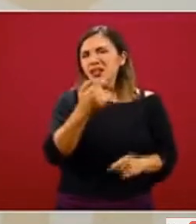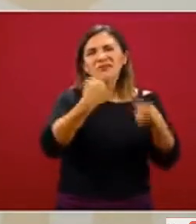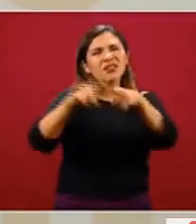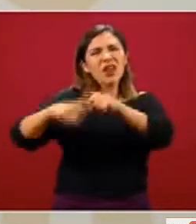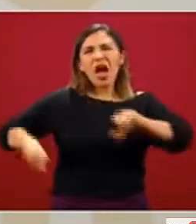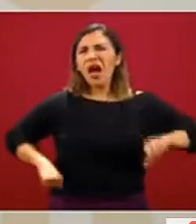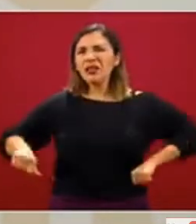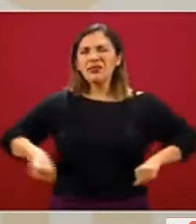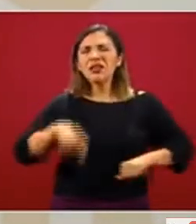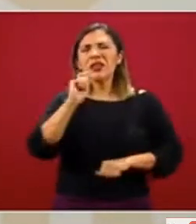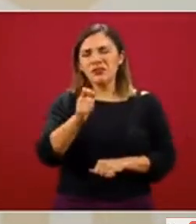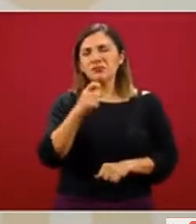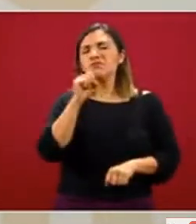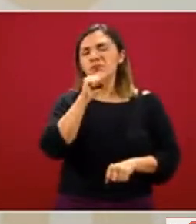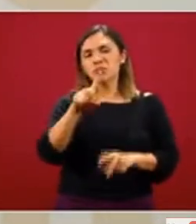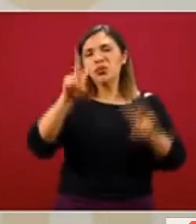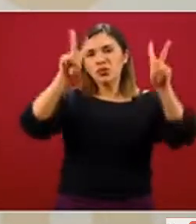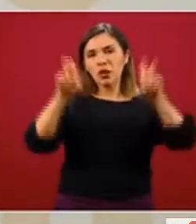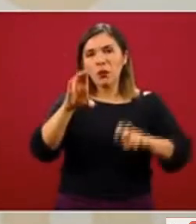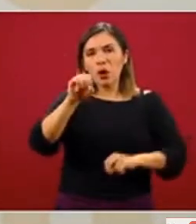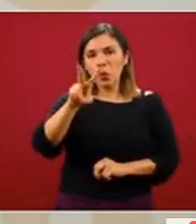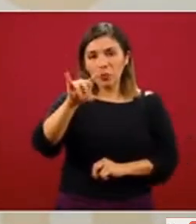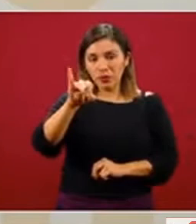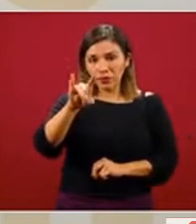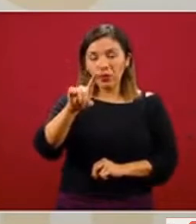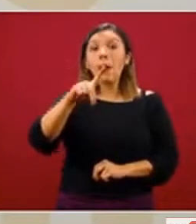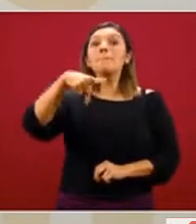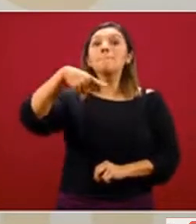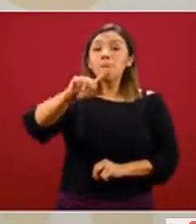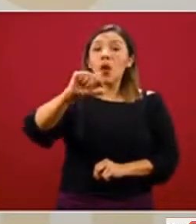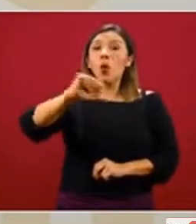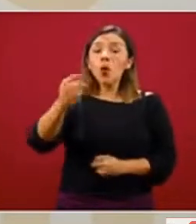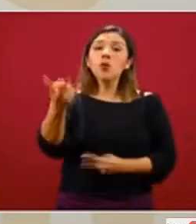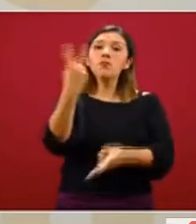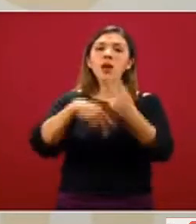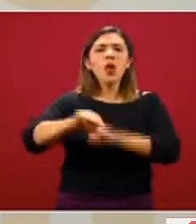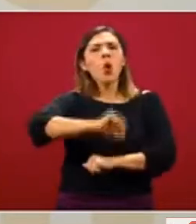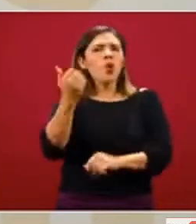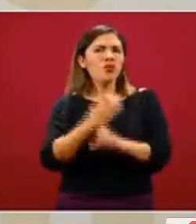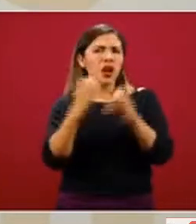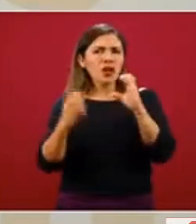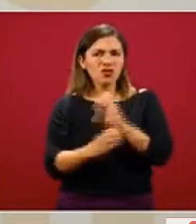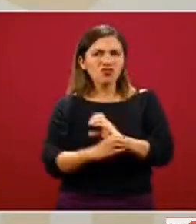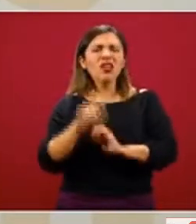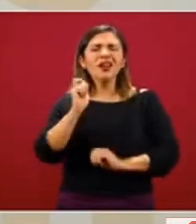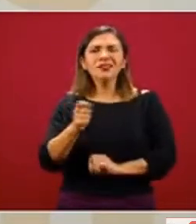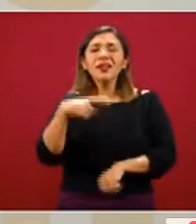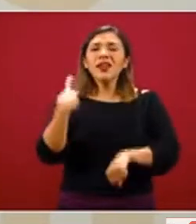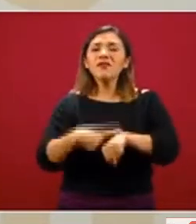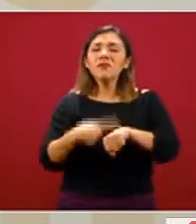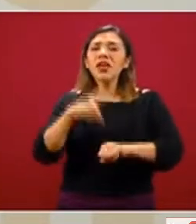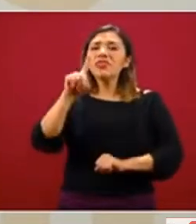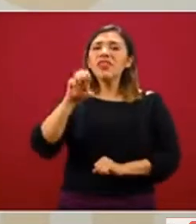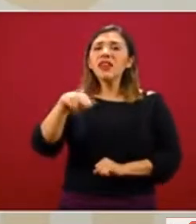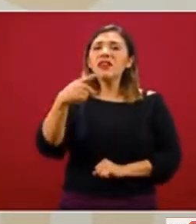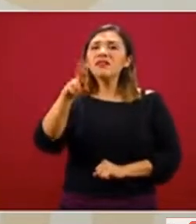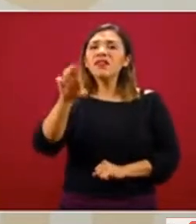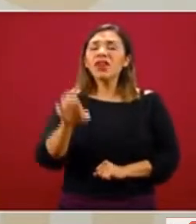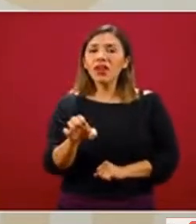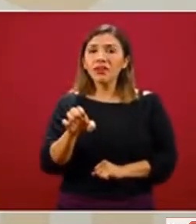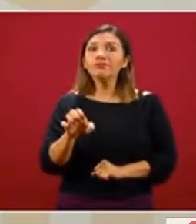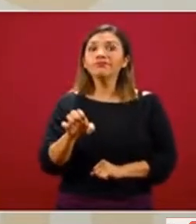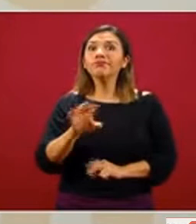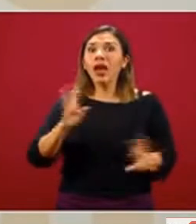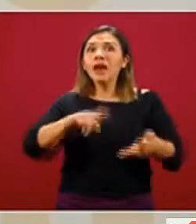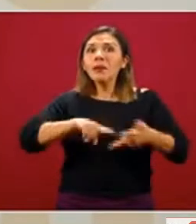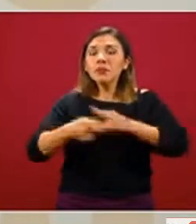con el COVID. Pero hoy viene por otra razón, y es el dengue. El dengue. Ya empezó a